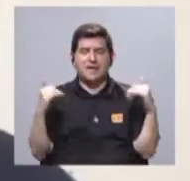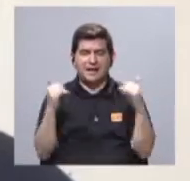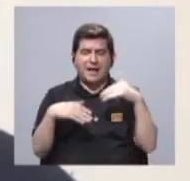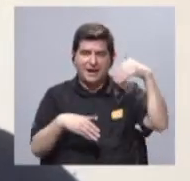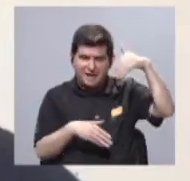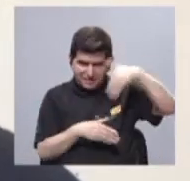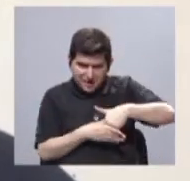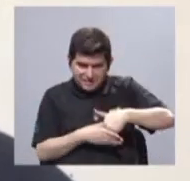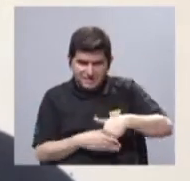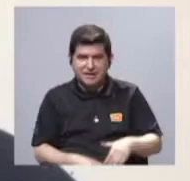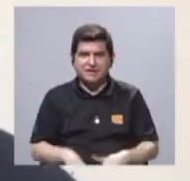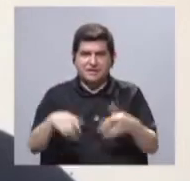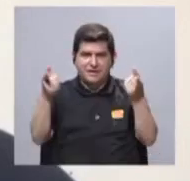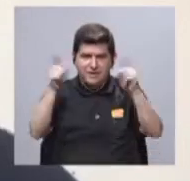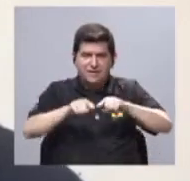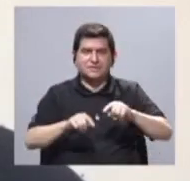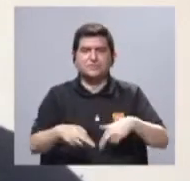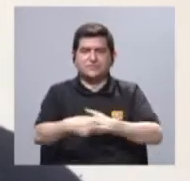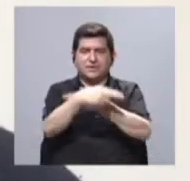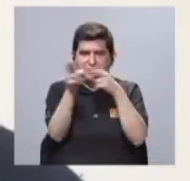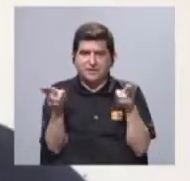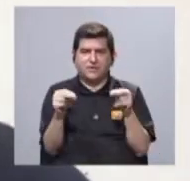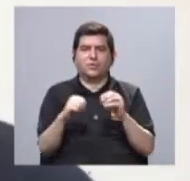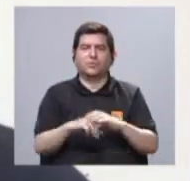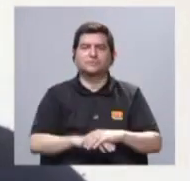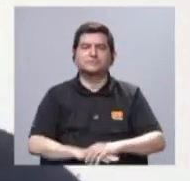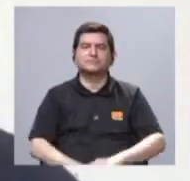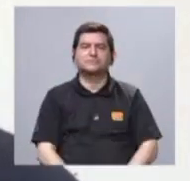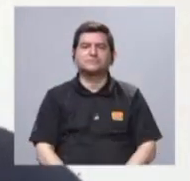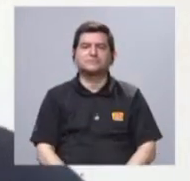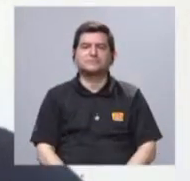la primera guerra civil que se desata en la región.